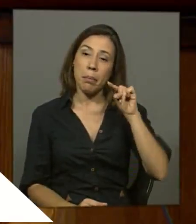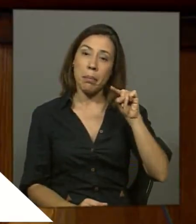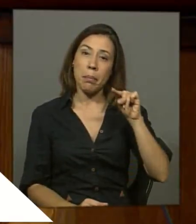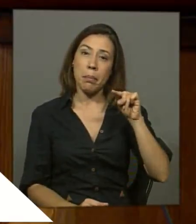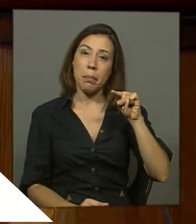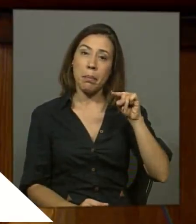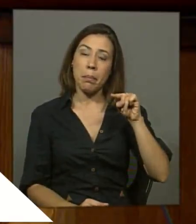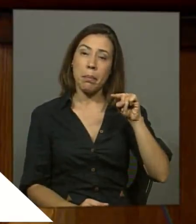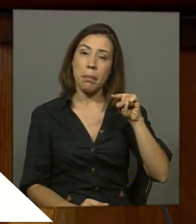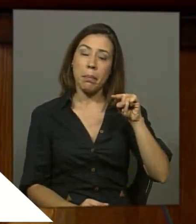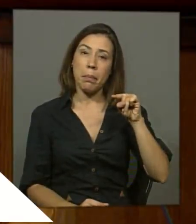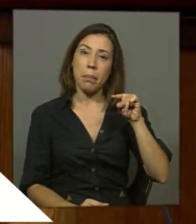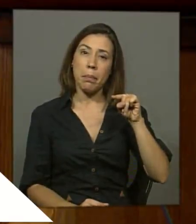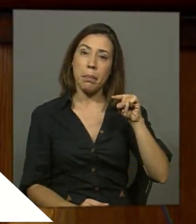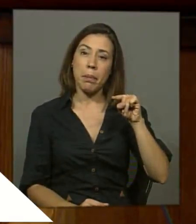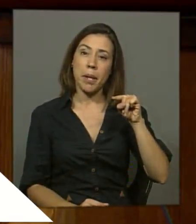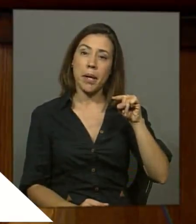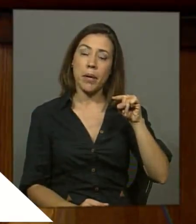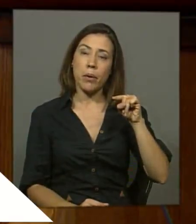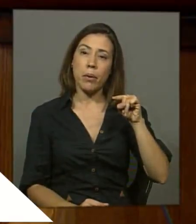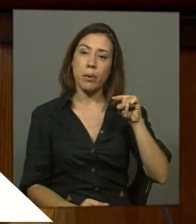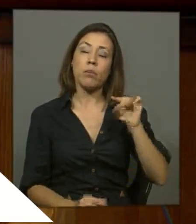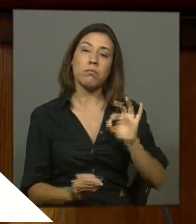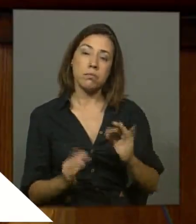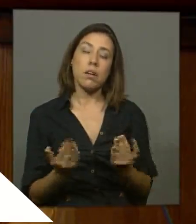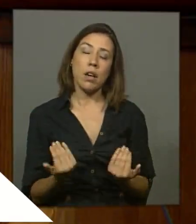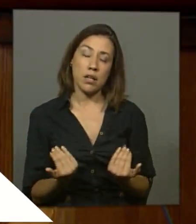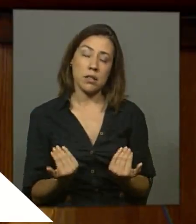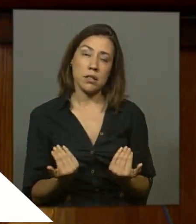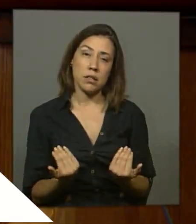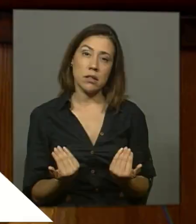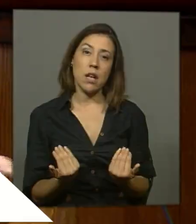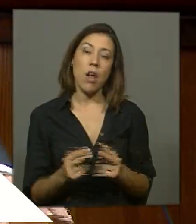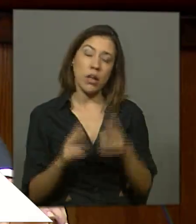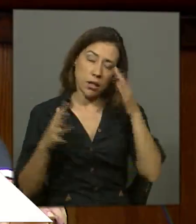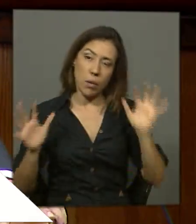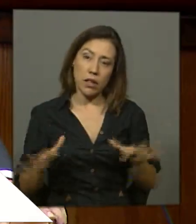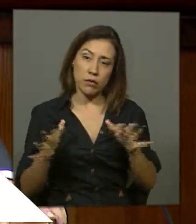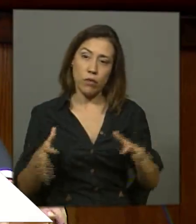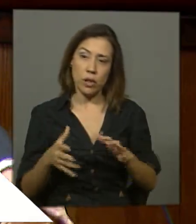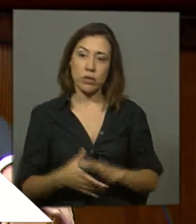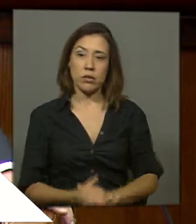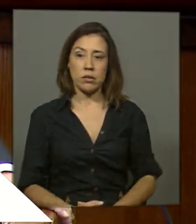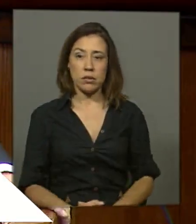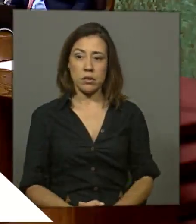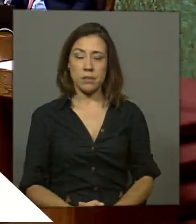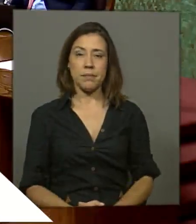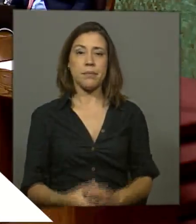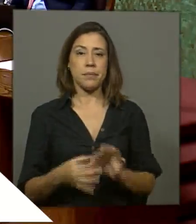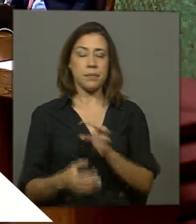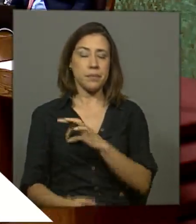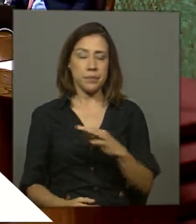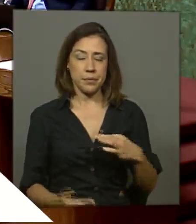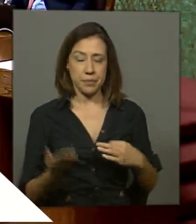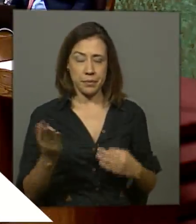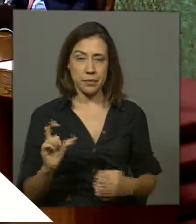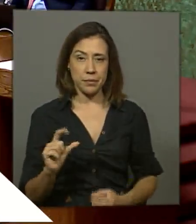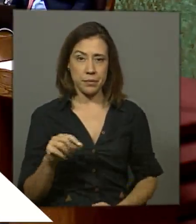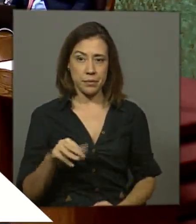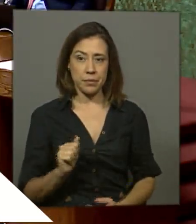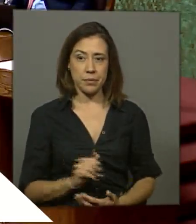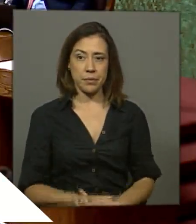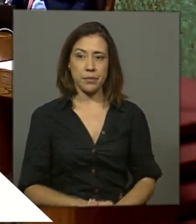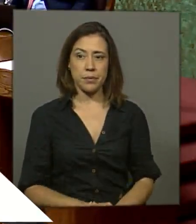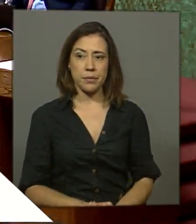que al respecto al cual es necesario dedicar esfuerzo Gracias ministro diputado se